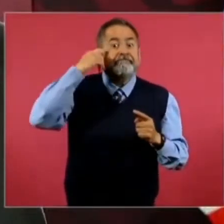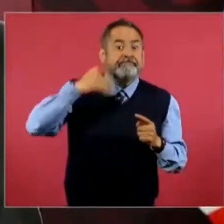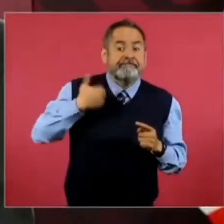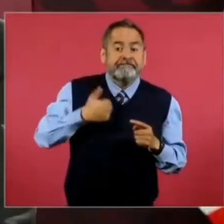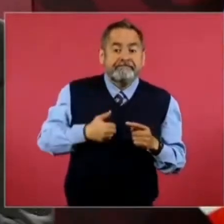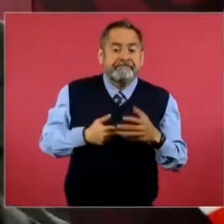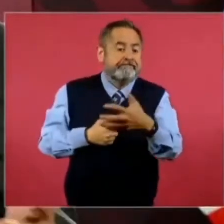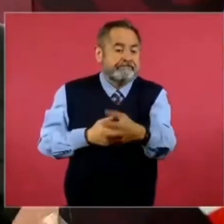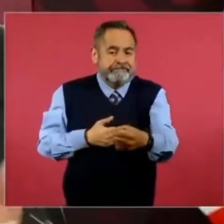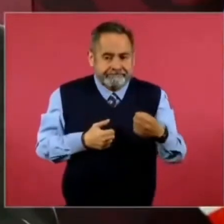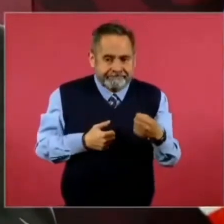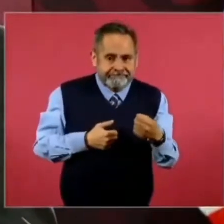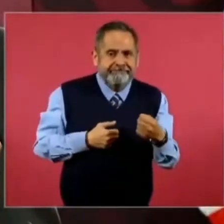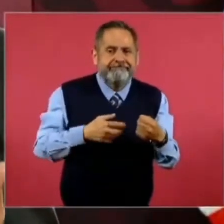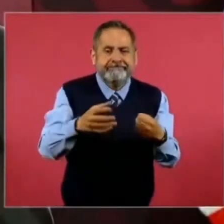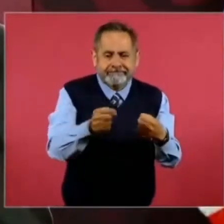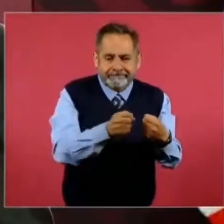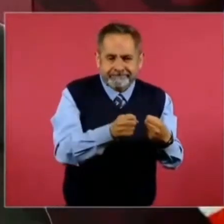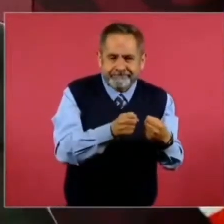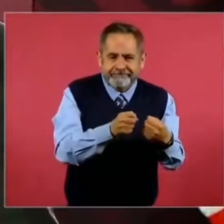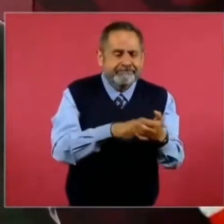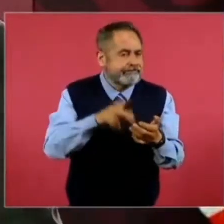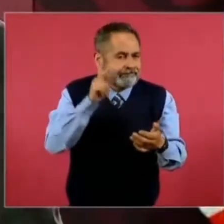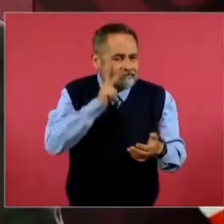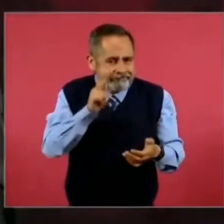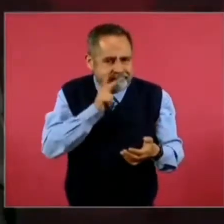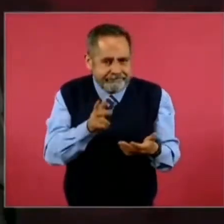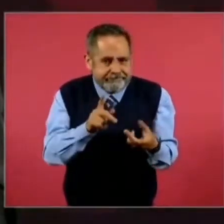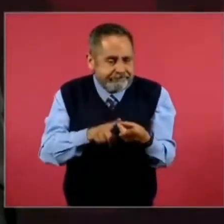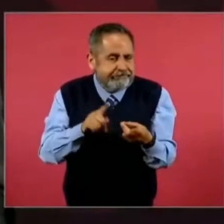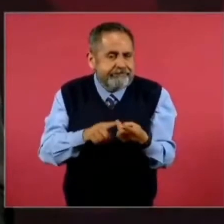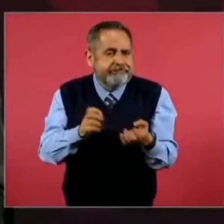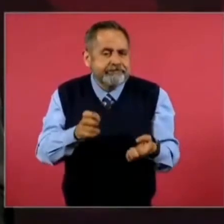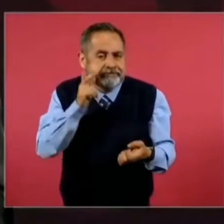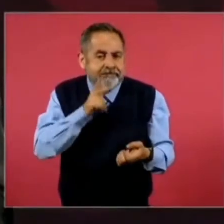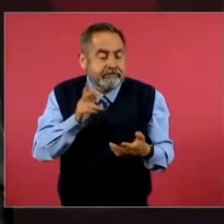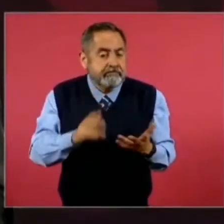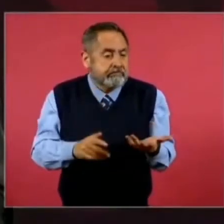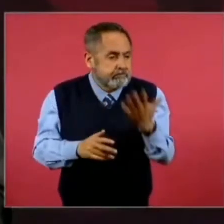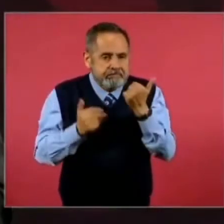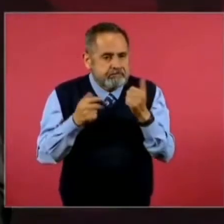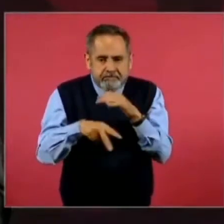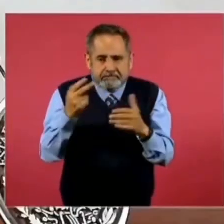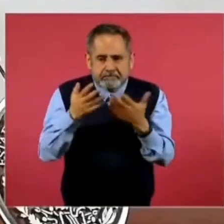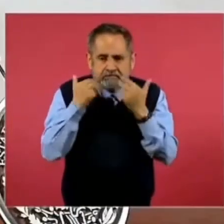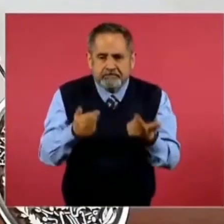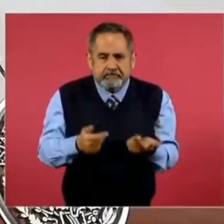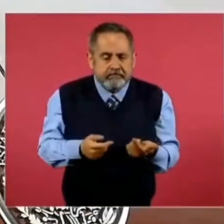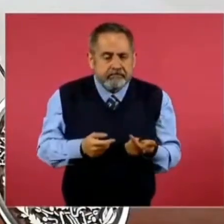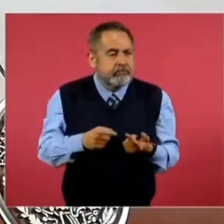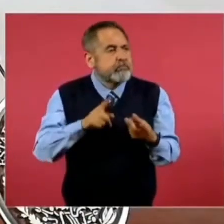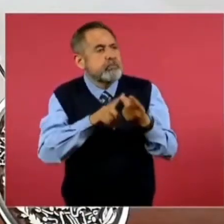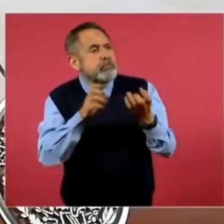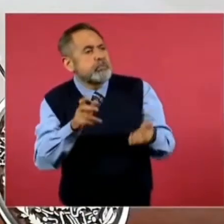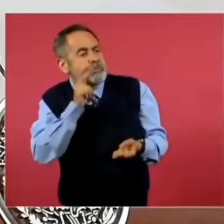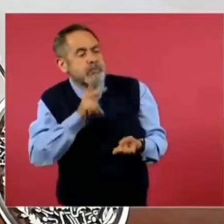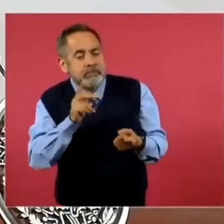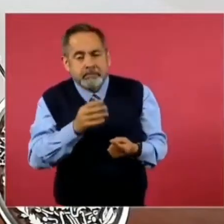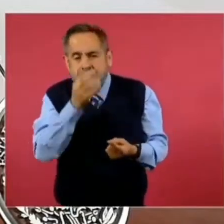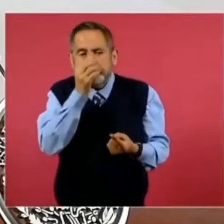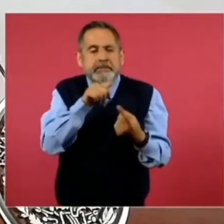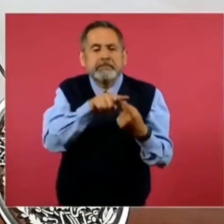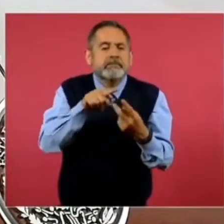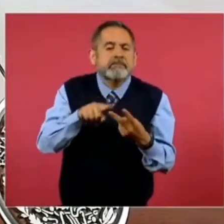se necesitaba tener pruebas. Y ellos, las únicas pruebas